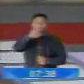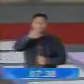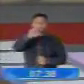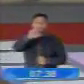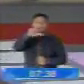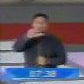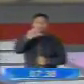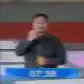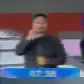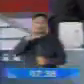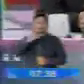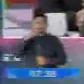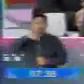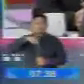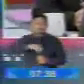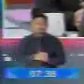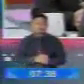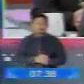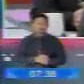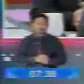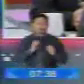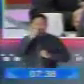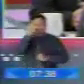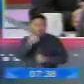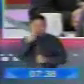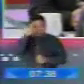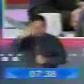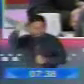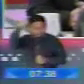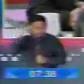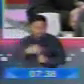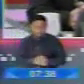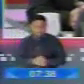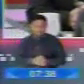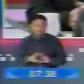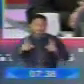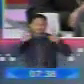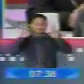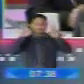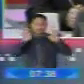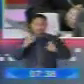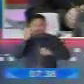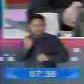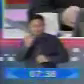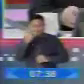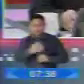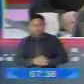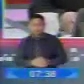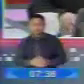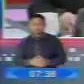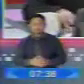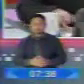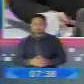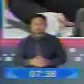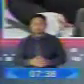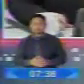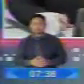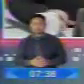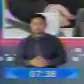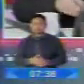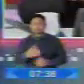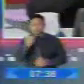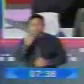días. Desde la matriz de Televicentro le saluda Roberto Álvarez Vandenberg. Varios temas, ministro, buenos días. ¿Qué tal, Roberto? ¿Cómo estás?